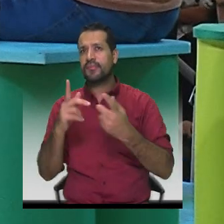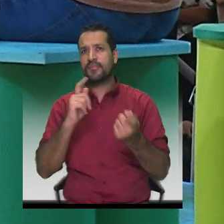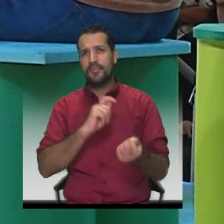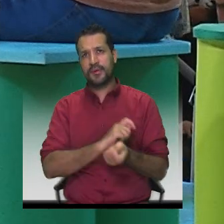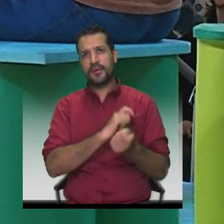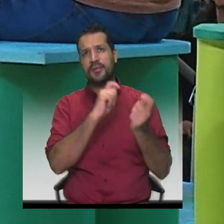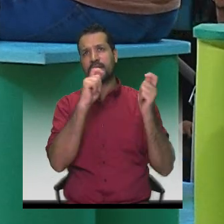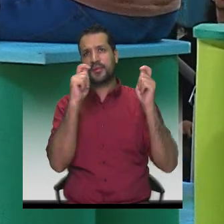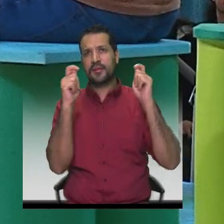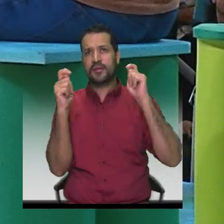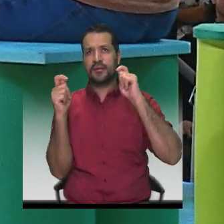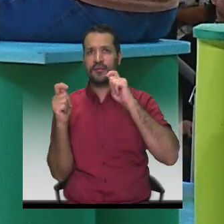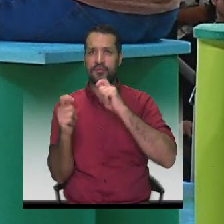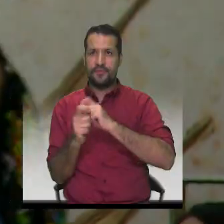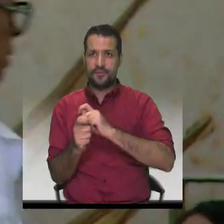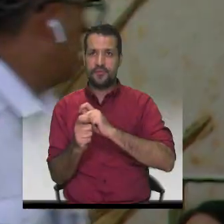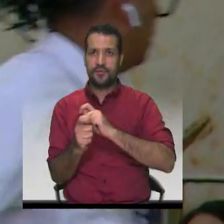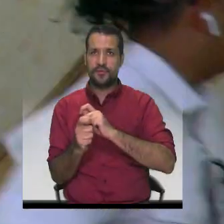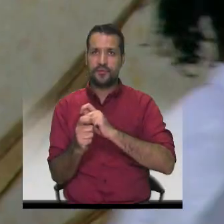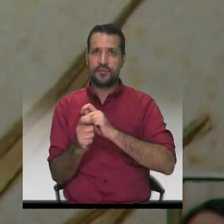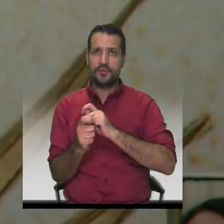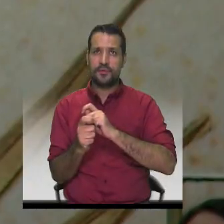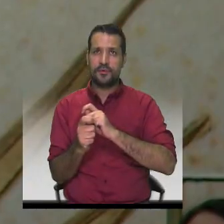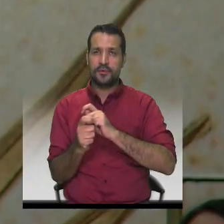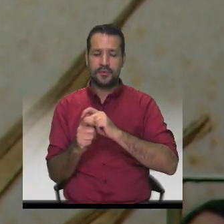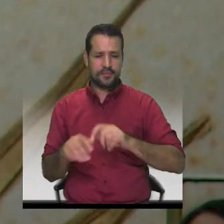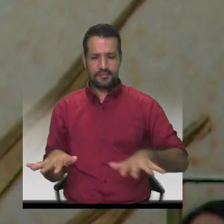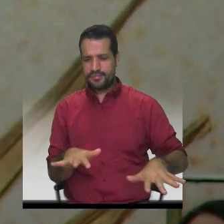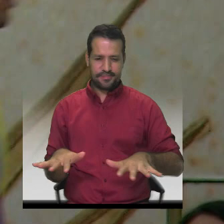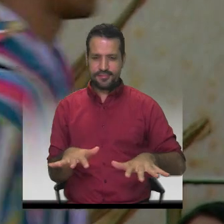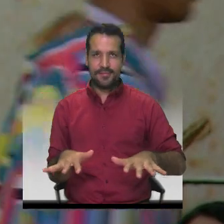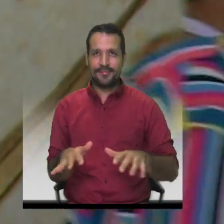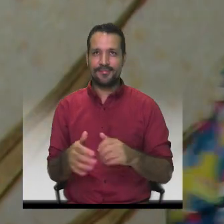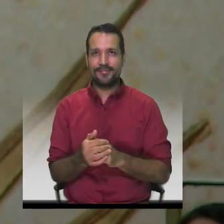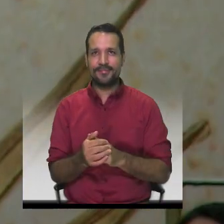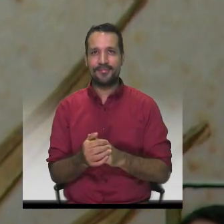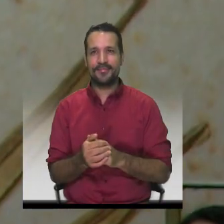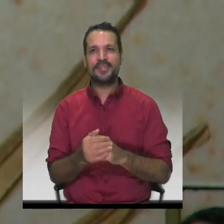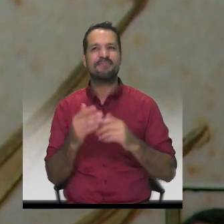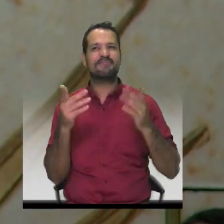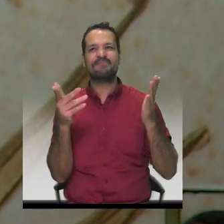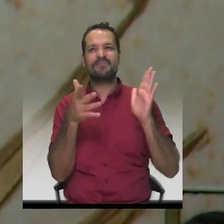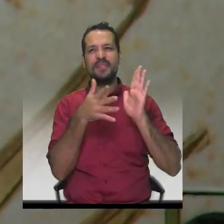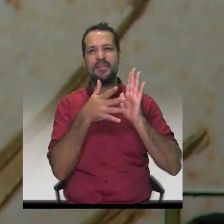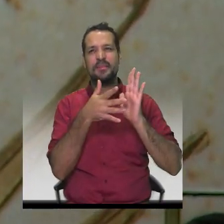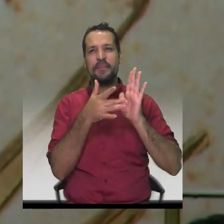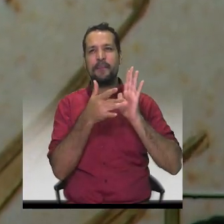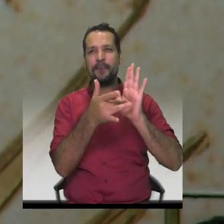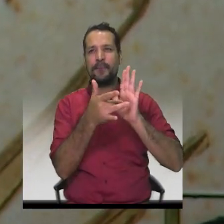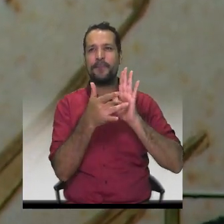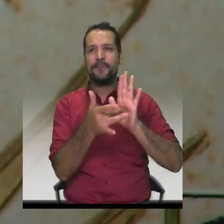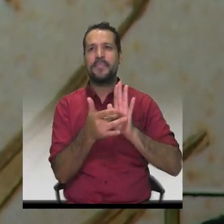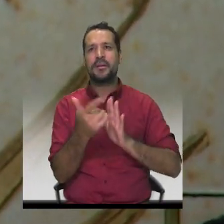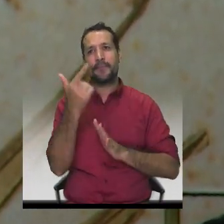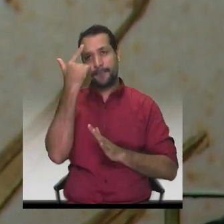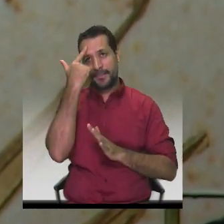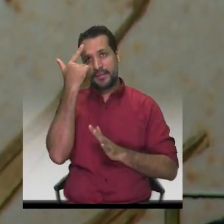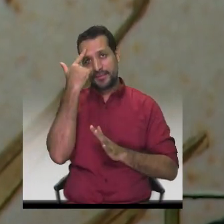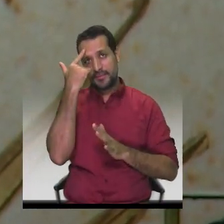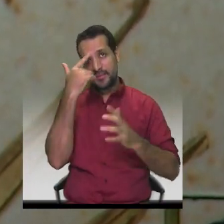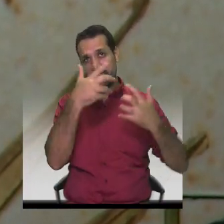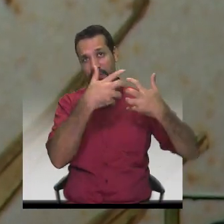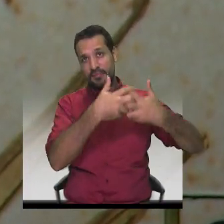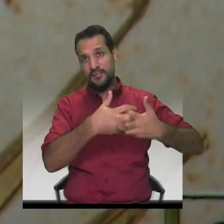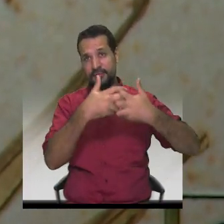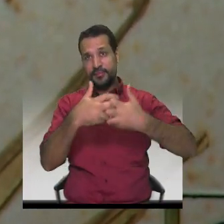transformar ese modelo, te está temblando y todo el piso, ese modelo de pensamiento industrial para pasar, y hablaste